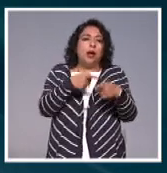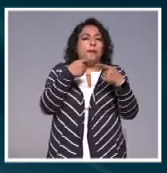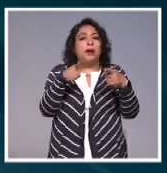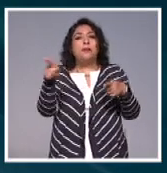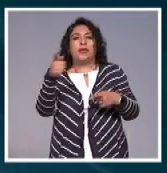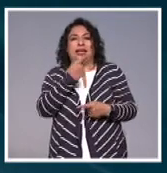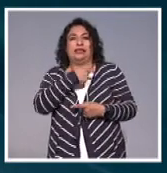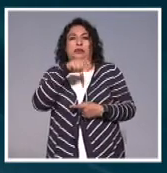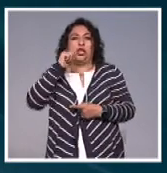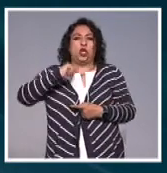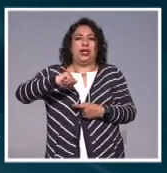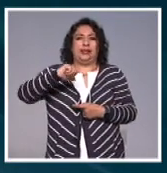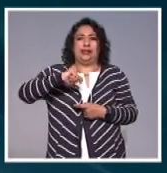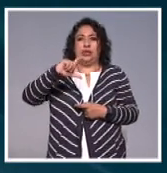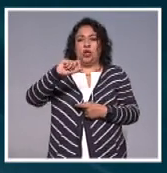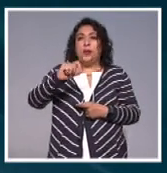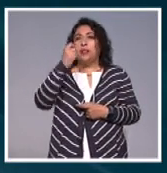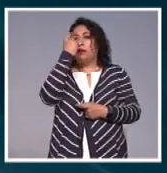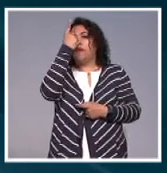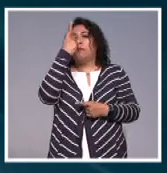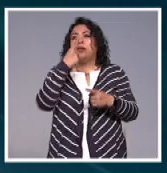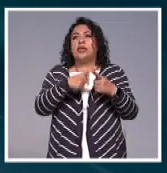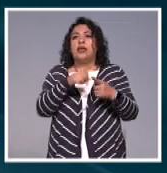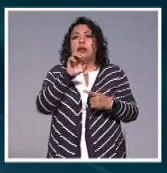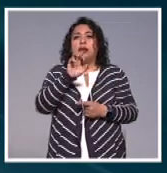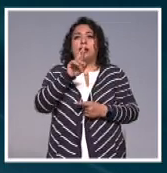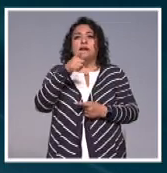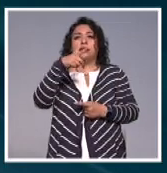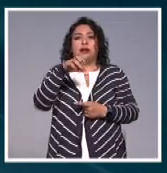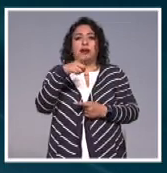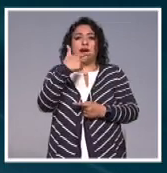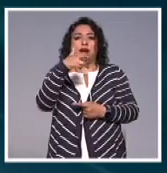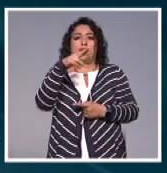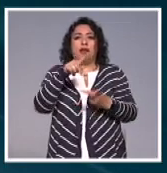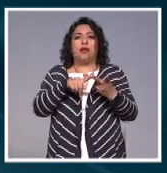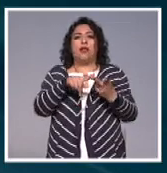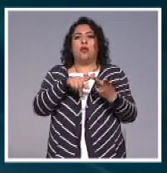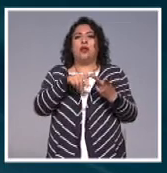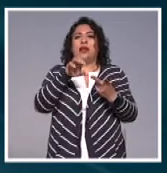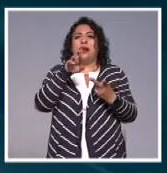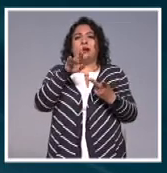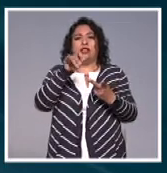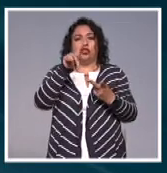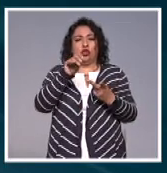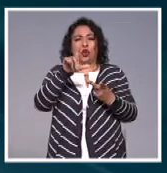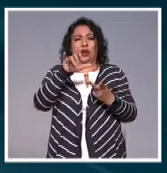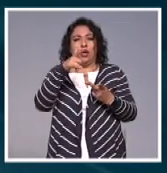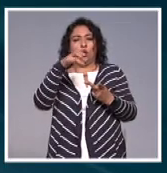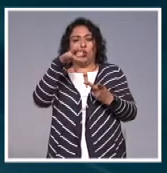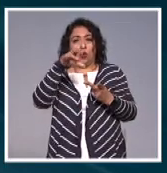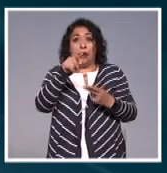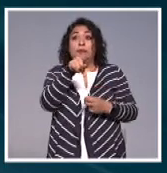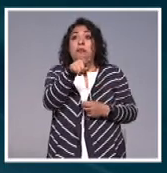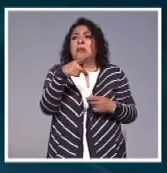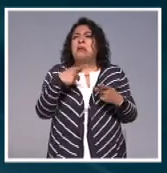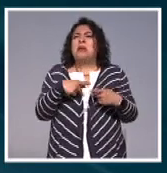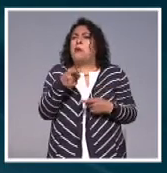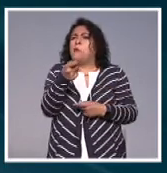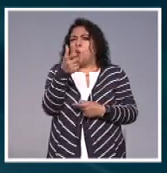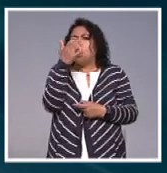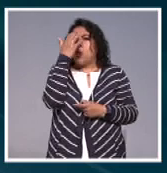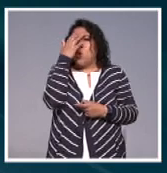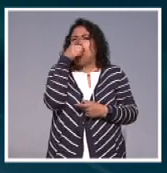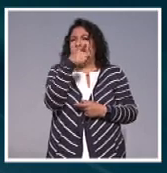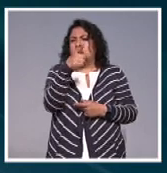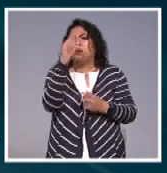música española del siglo XX, compuesta por Enrique Granados y Ernesto Lecuona. La gente casi no conoce